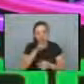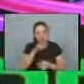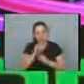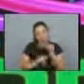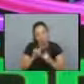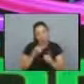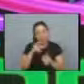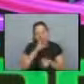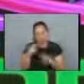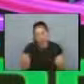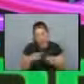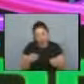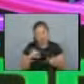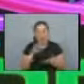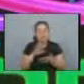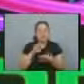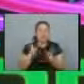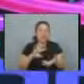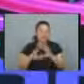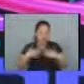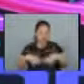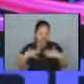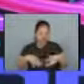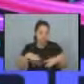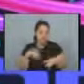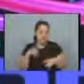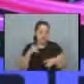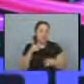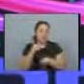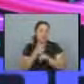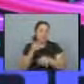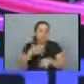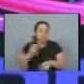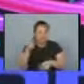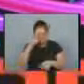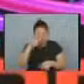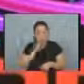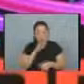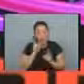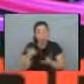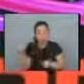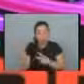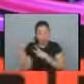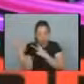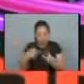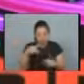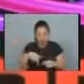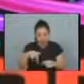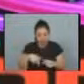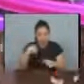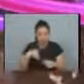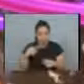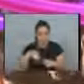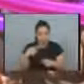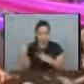bizarra. Ya la vimos por estas pampas junto a una indómita troupe de su misma calaña presentándose en el mediático Coliseo Romano de Marcelo